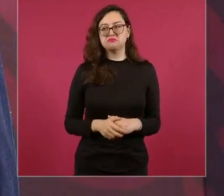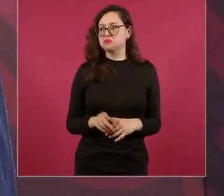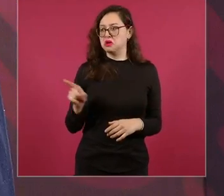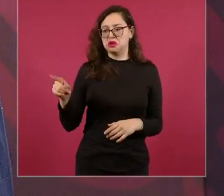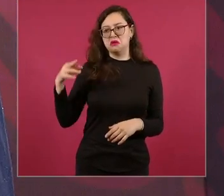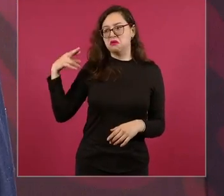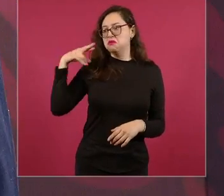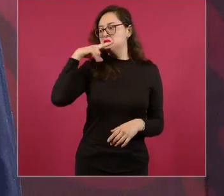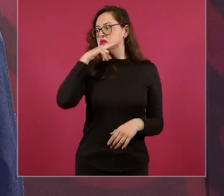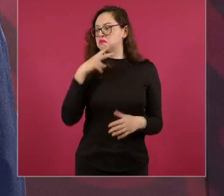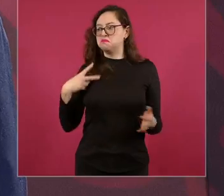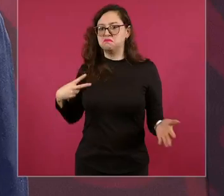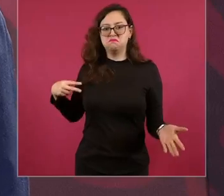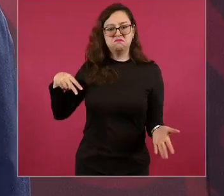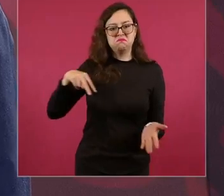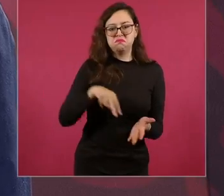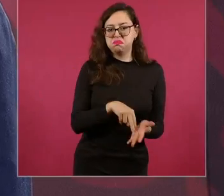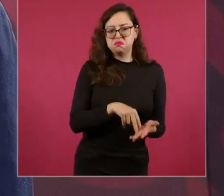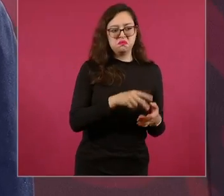primeros en llegar